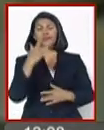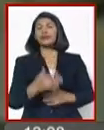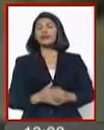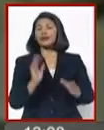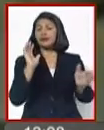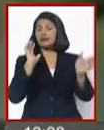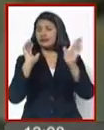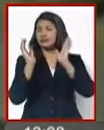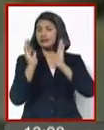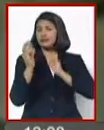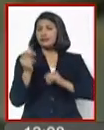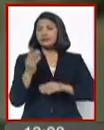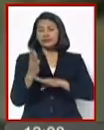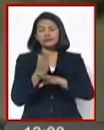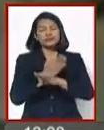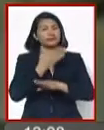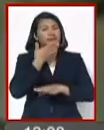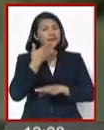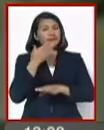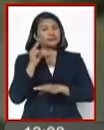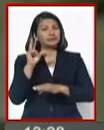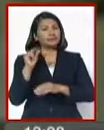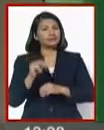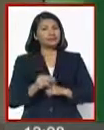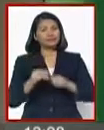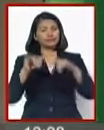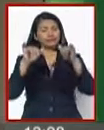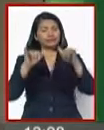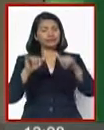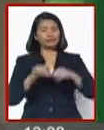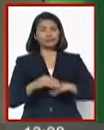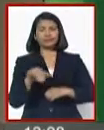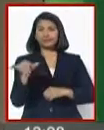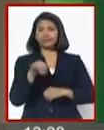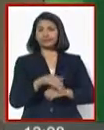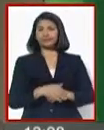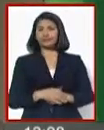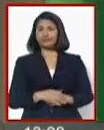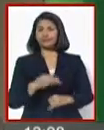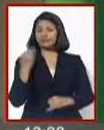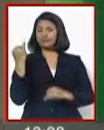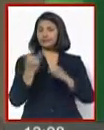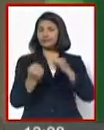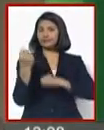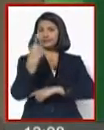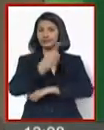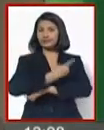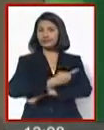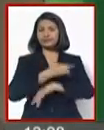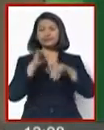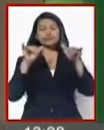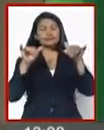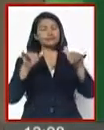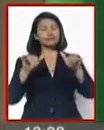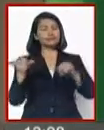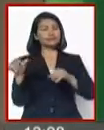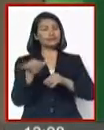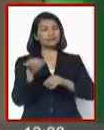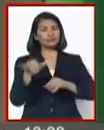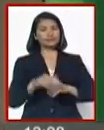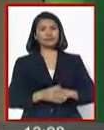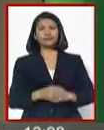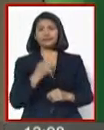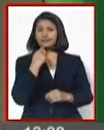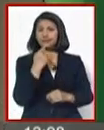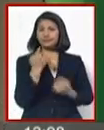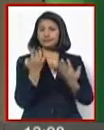humana, no tuvo ningún tipo de mejoría y estaría en un nivel estacionario. La evolución en estos últimos días es estacionaria.